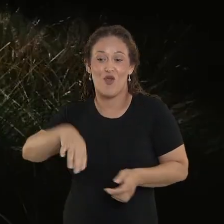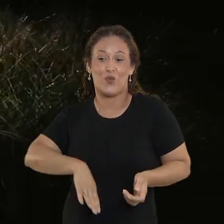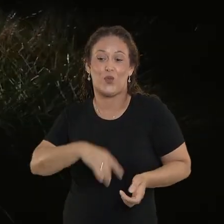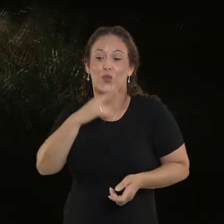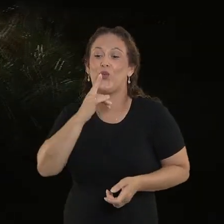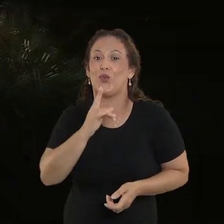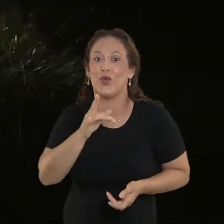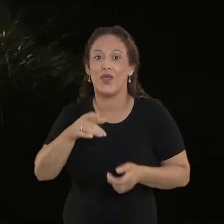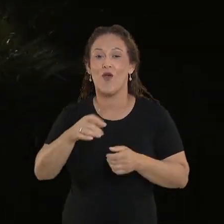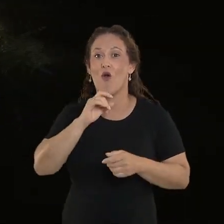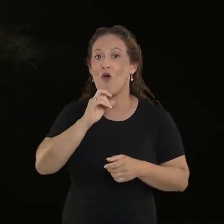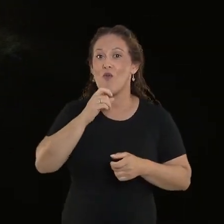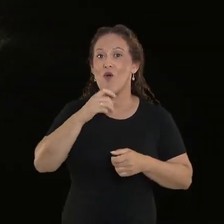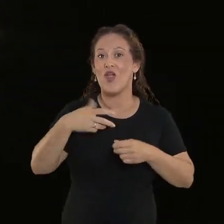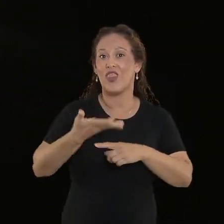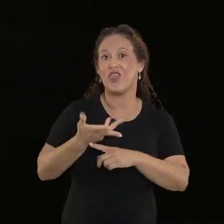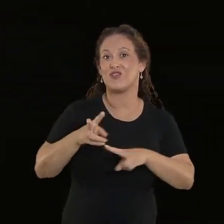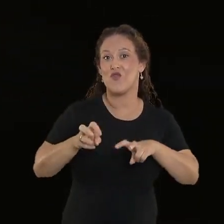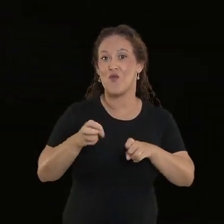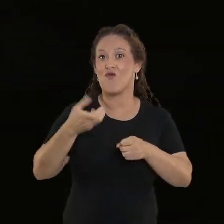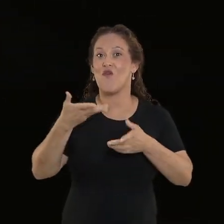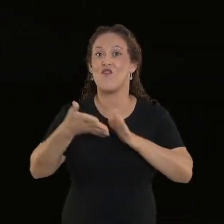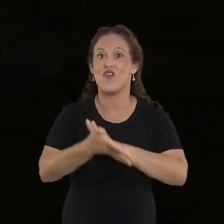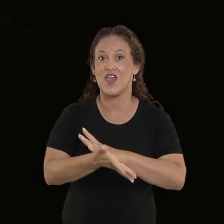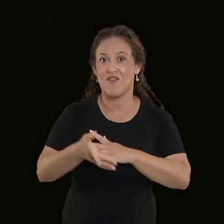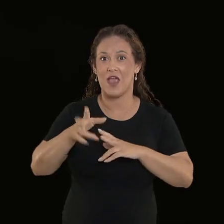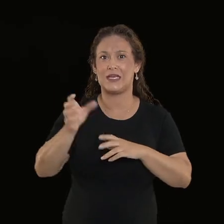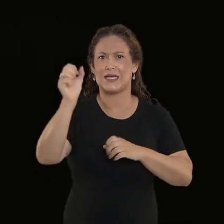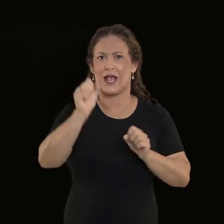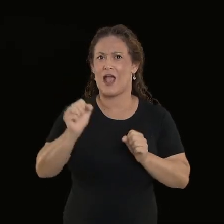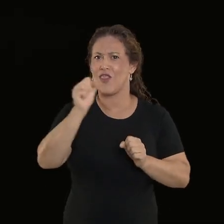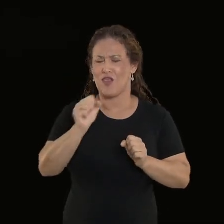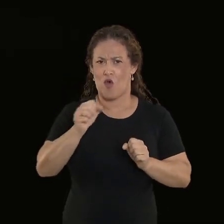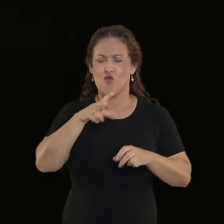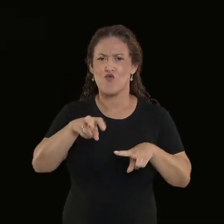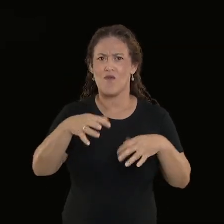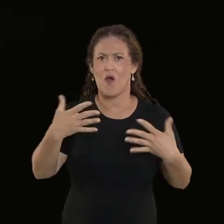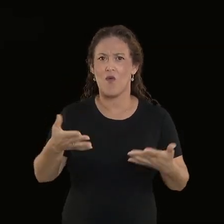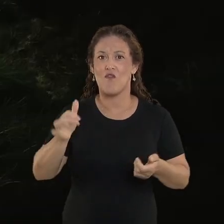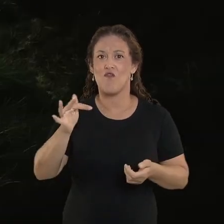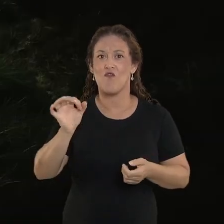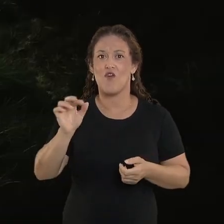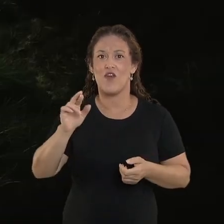toca soplar las velas con su nuevo disco Forever y su temazo Legendary.